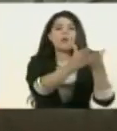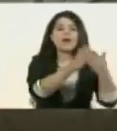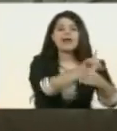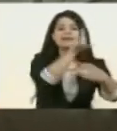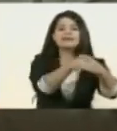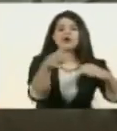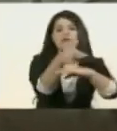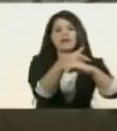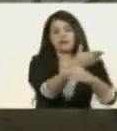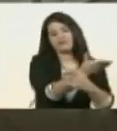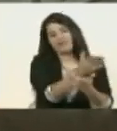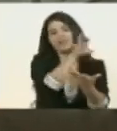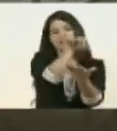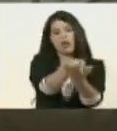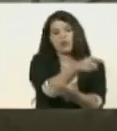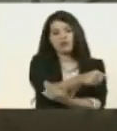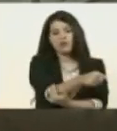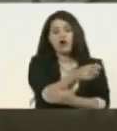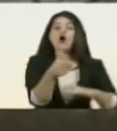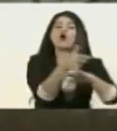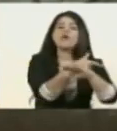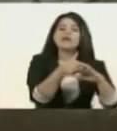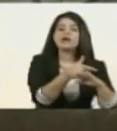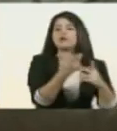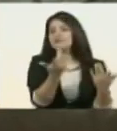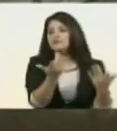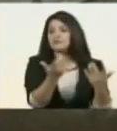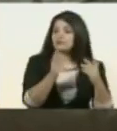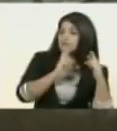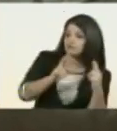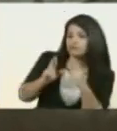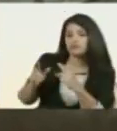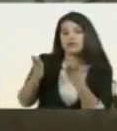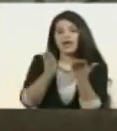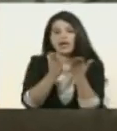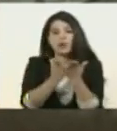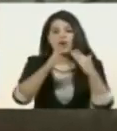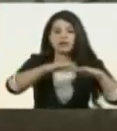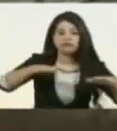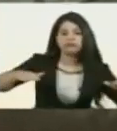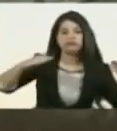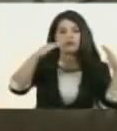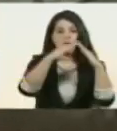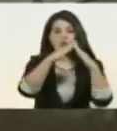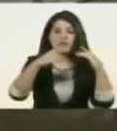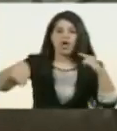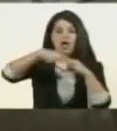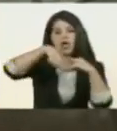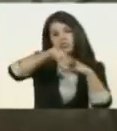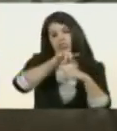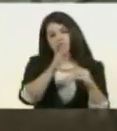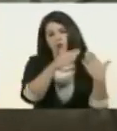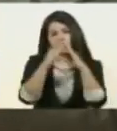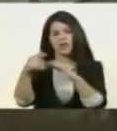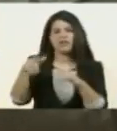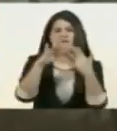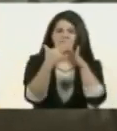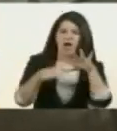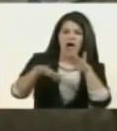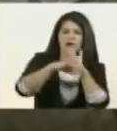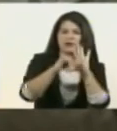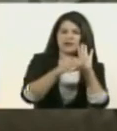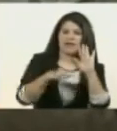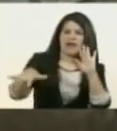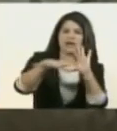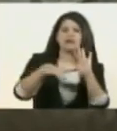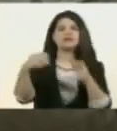institución que da respuesta a nuestras comunidades, que da respuesta a nuestros barrios, de los barrios de